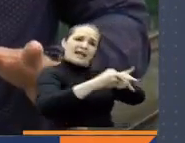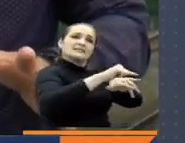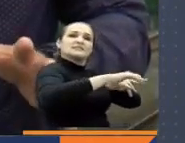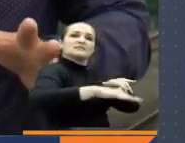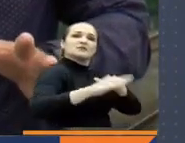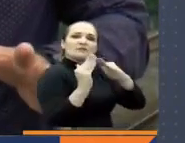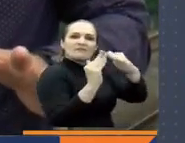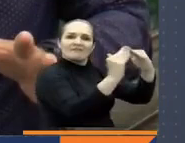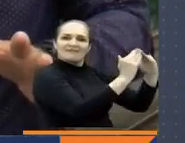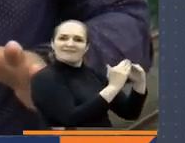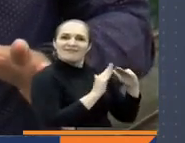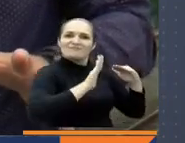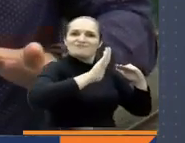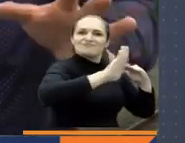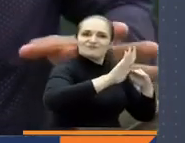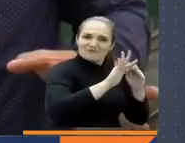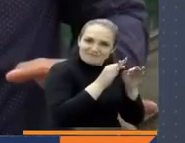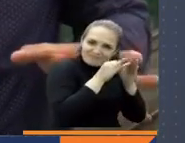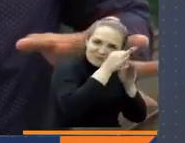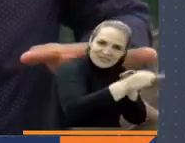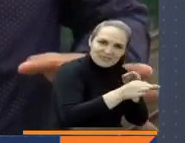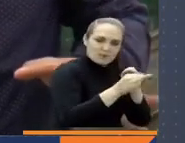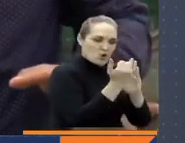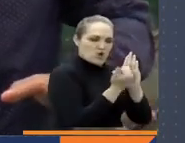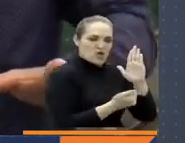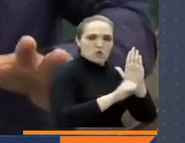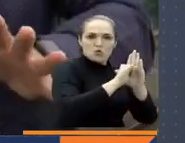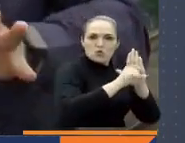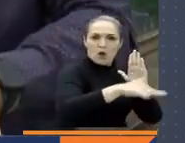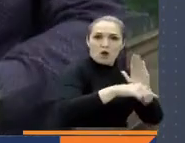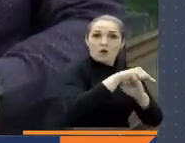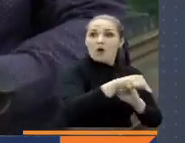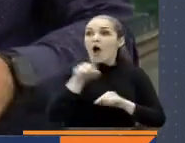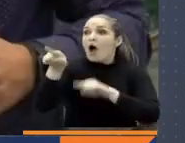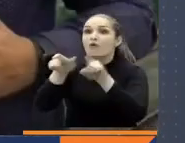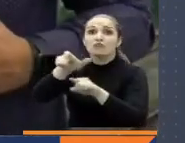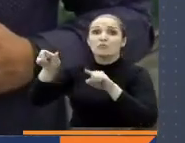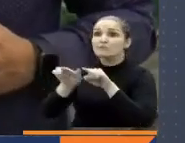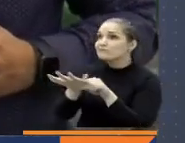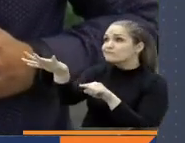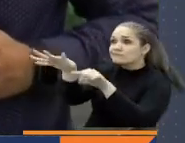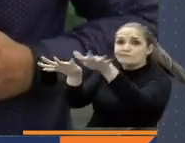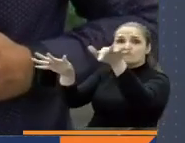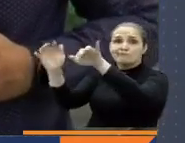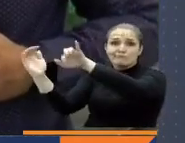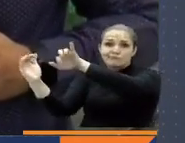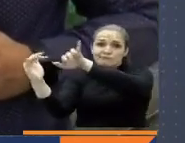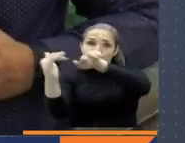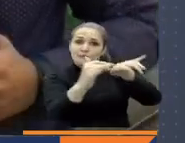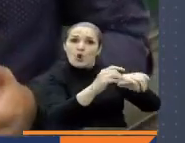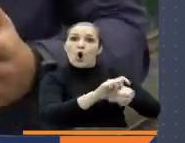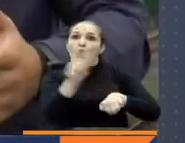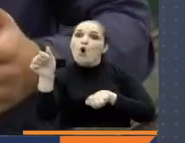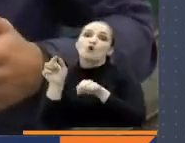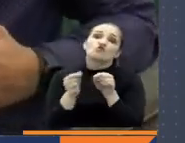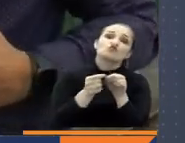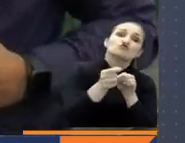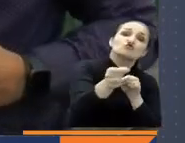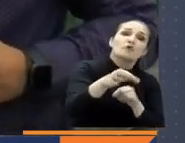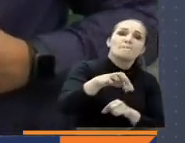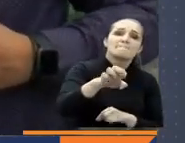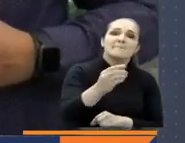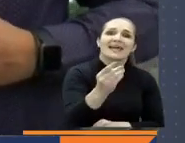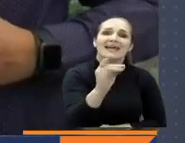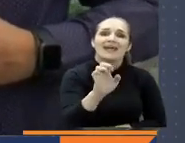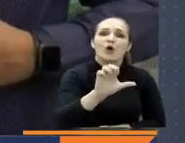de la unidad de víctimas en donde dice que hay personas de unas veredas que se han tenido que trasladar al municipio de Peque por su cercanía. Este es el reporte.